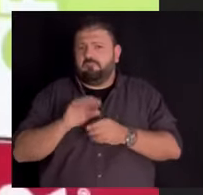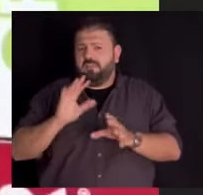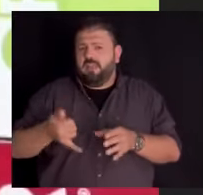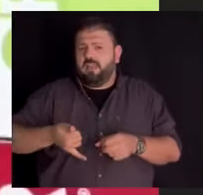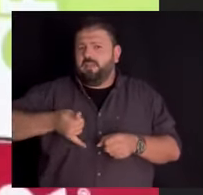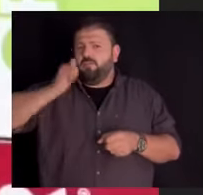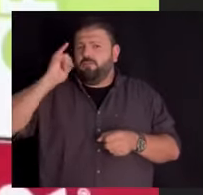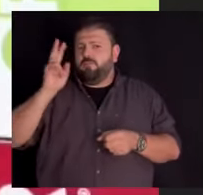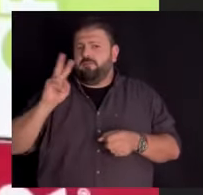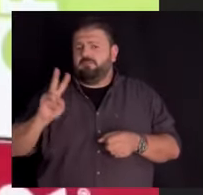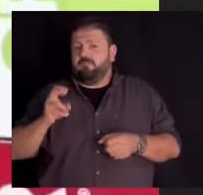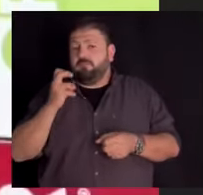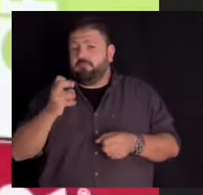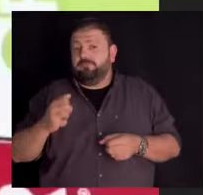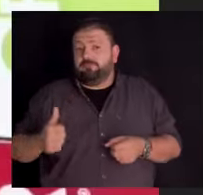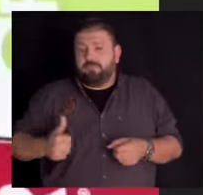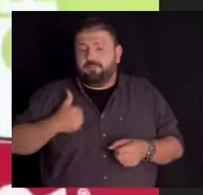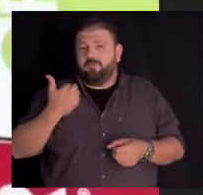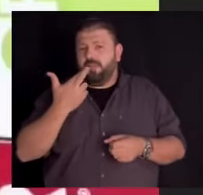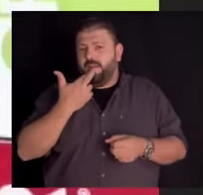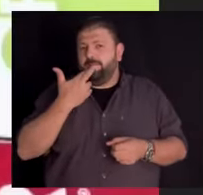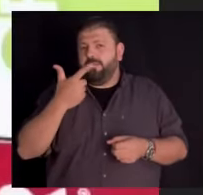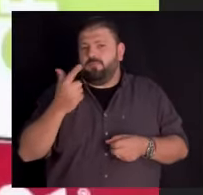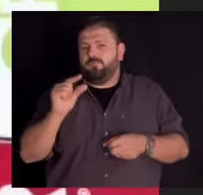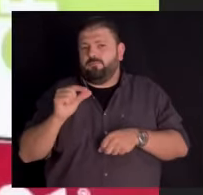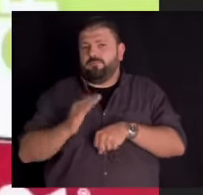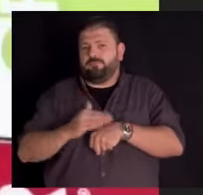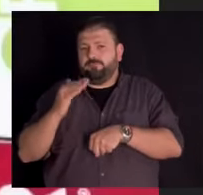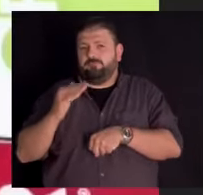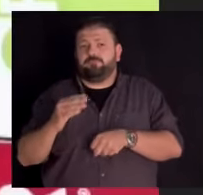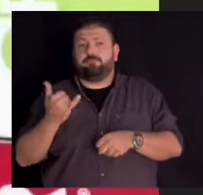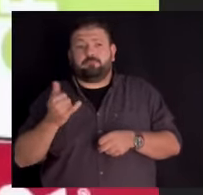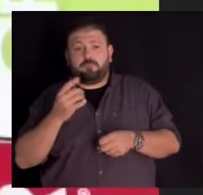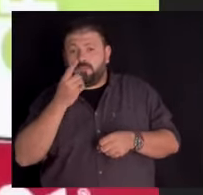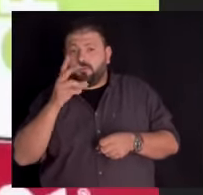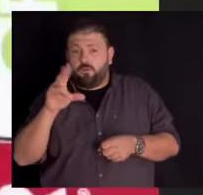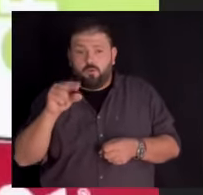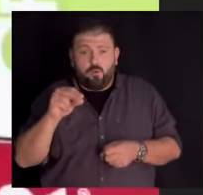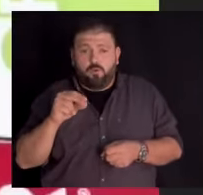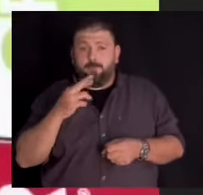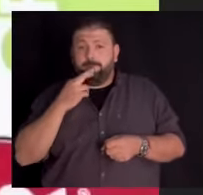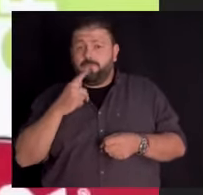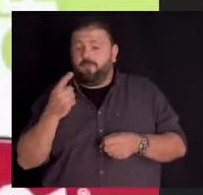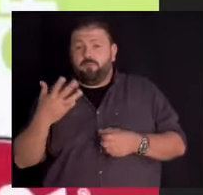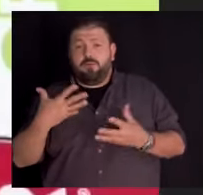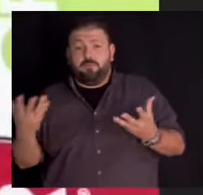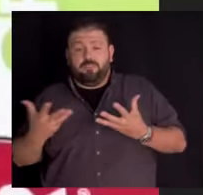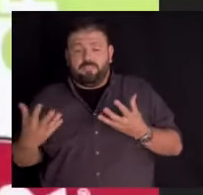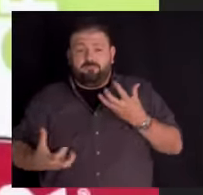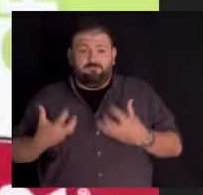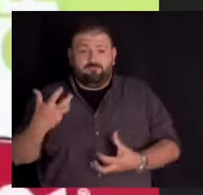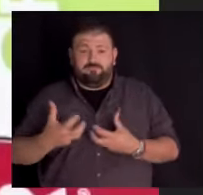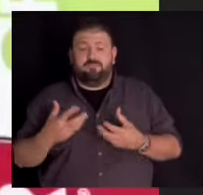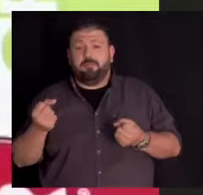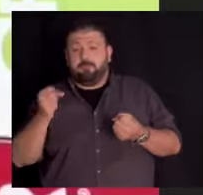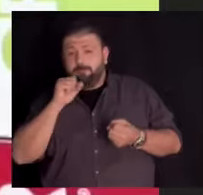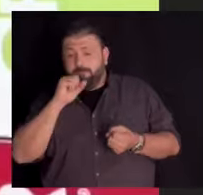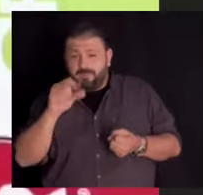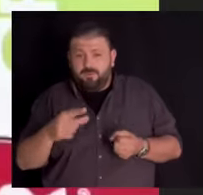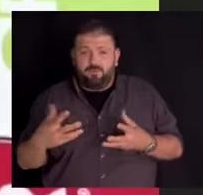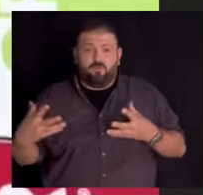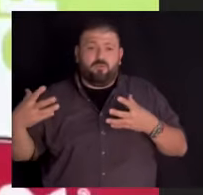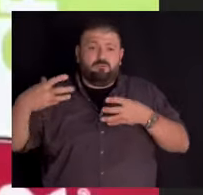vitamina y se aprovecha un poquito más. Luego él dijo, no, vamos a hacer emulsiones, mezcla el aceite con agua.